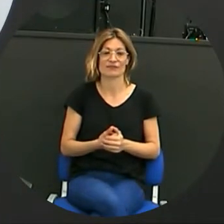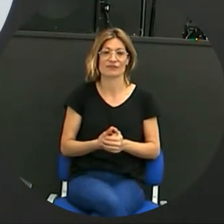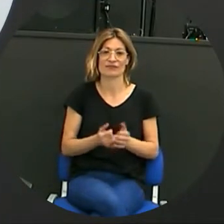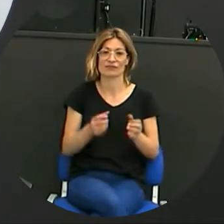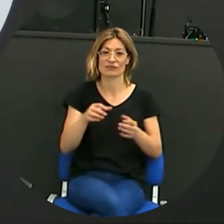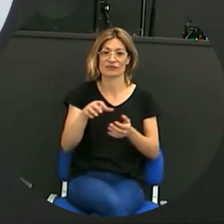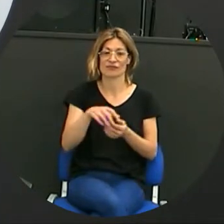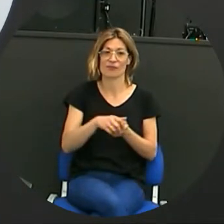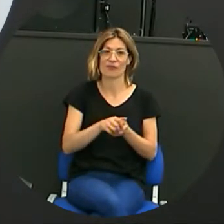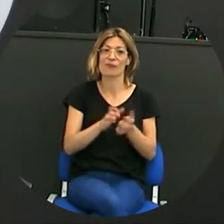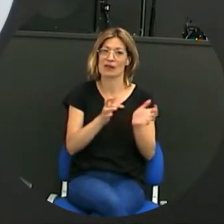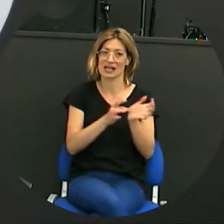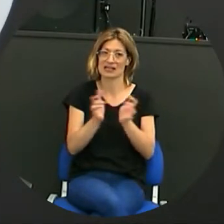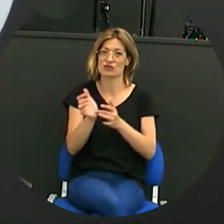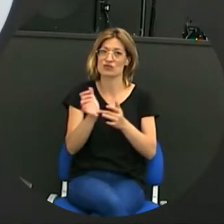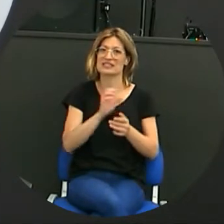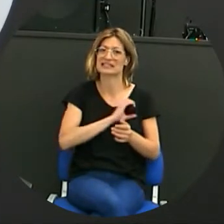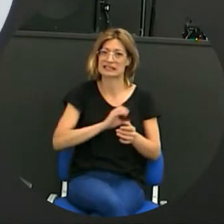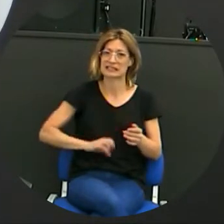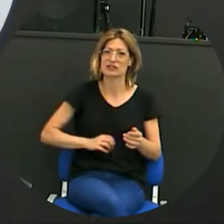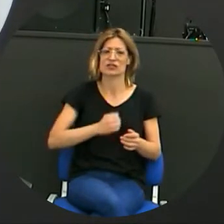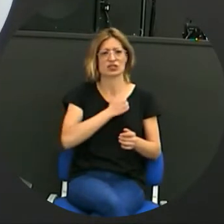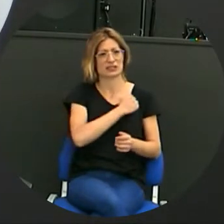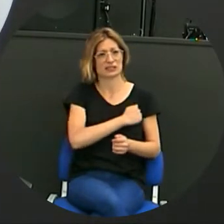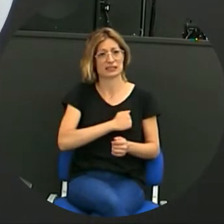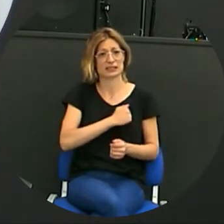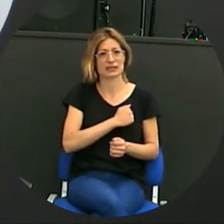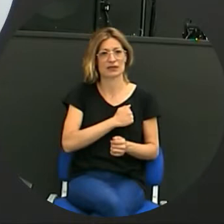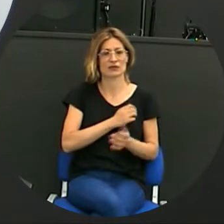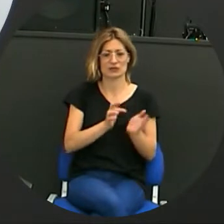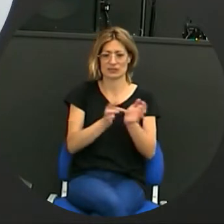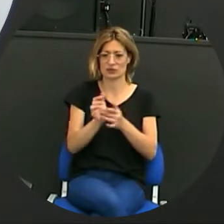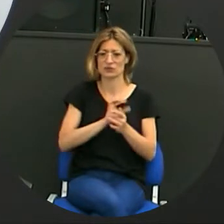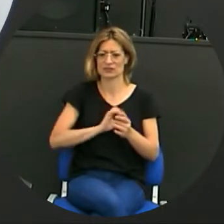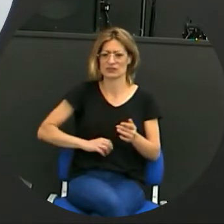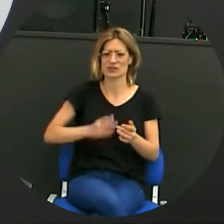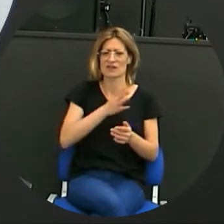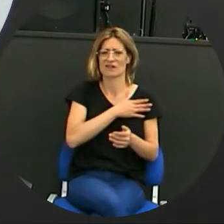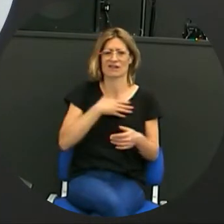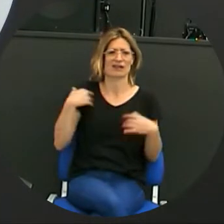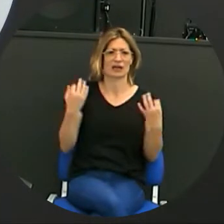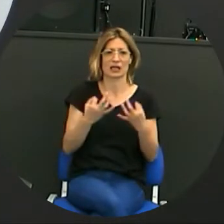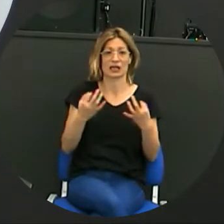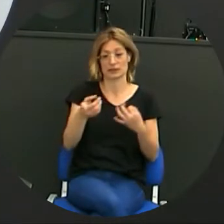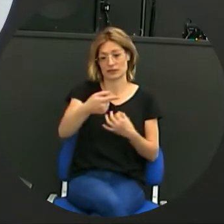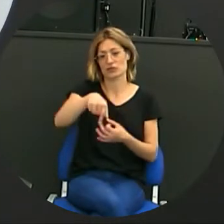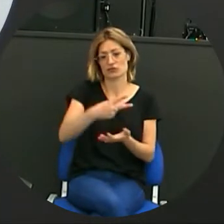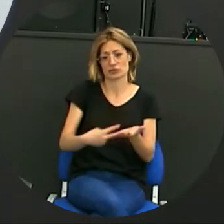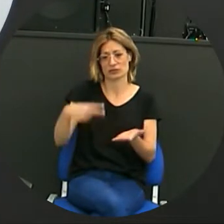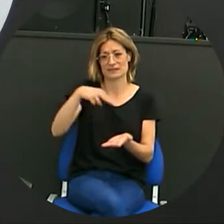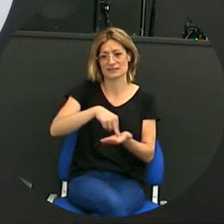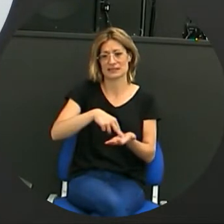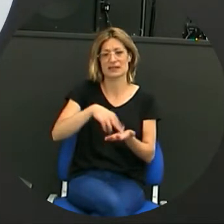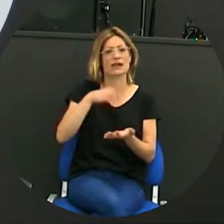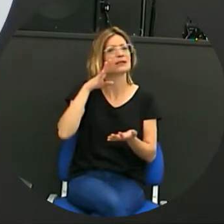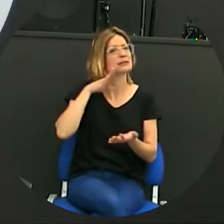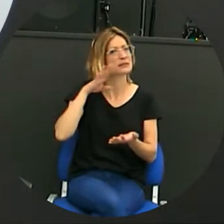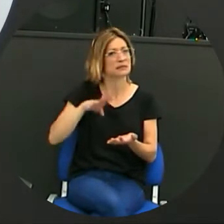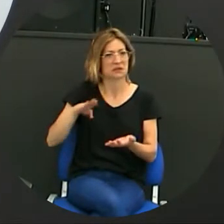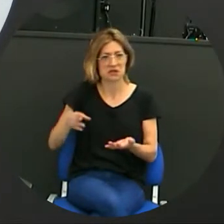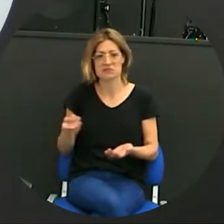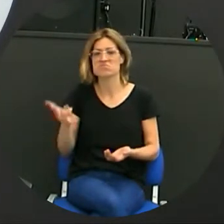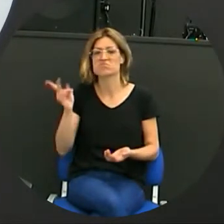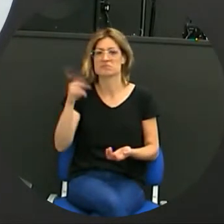Cristo, el sanador, que Jesús es Cristo, que quiere que nos levantemos nosotros y que así levantemos también las